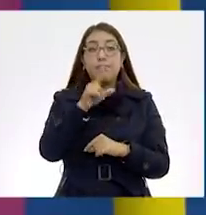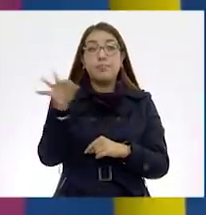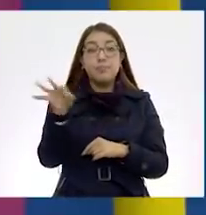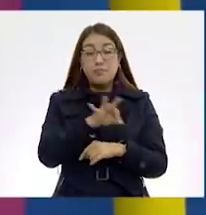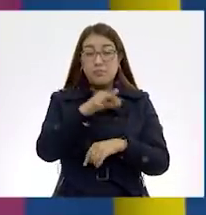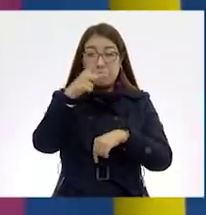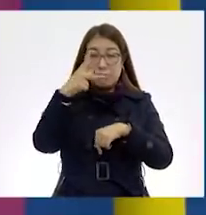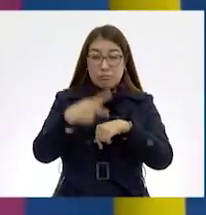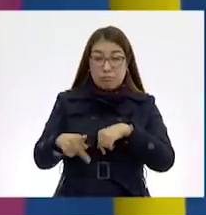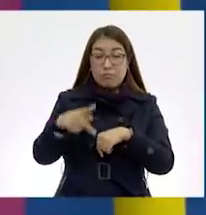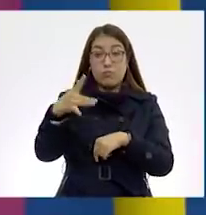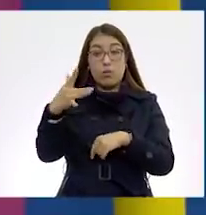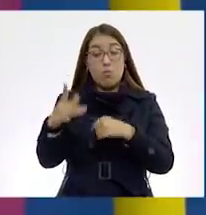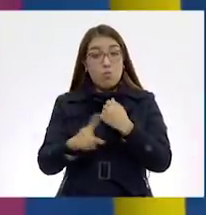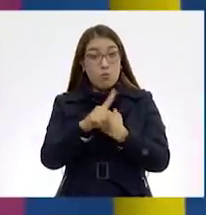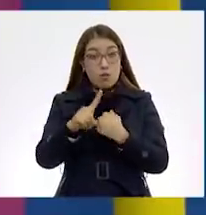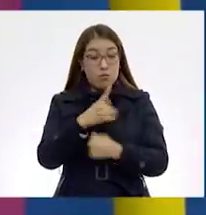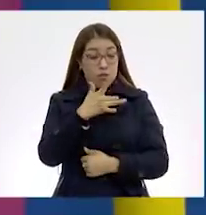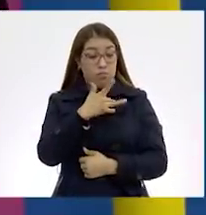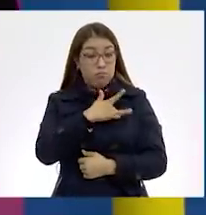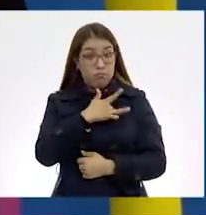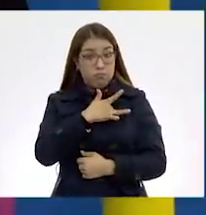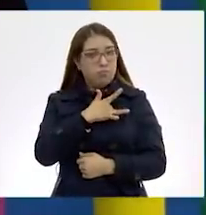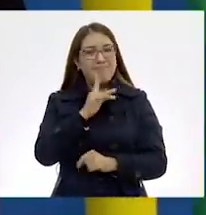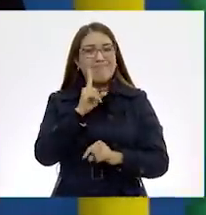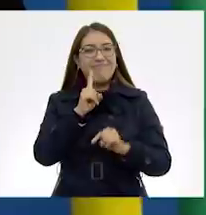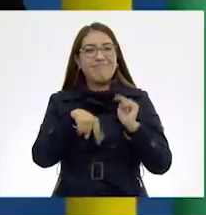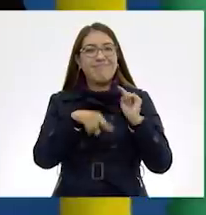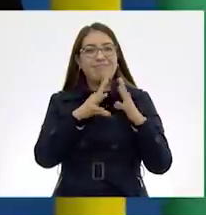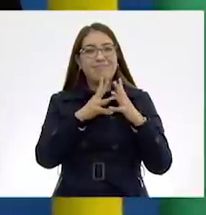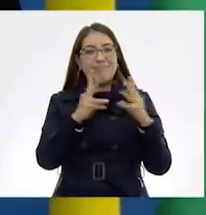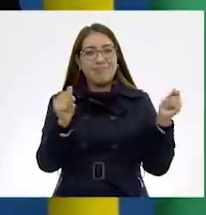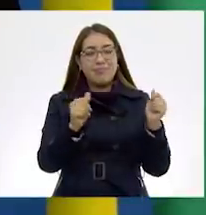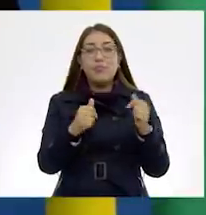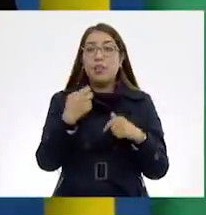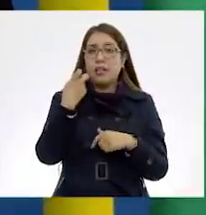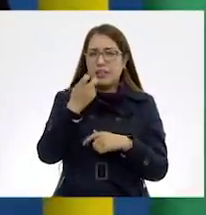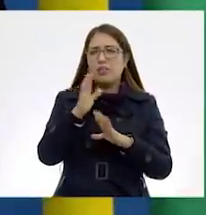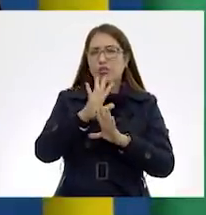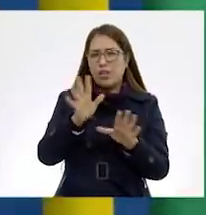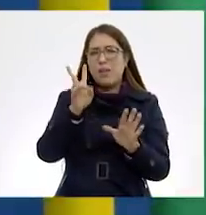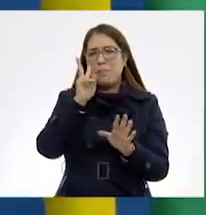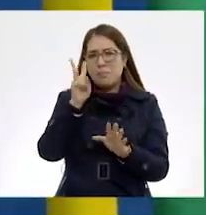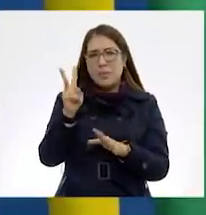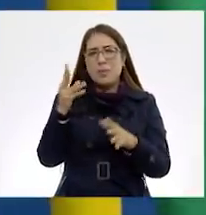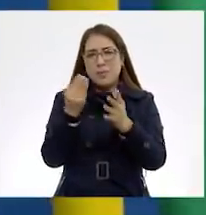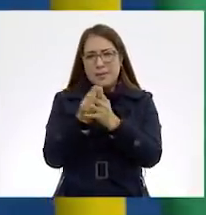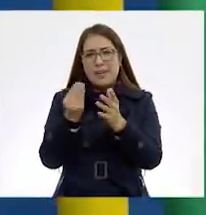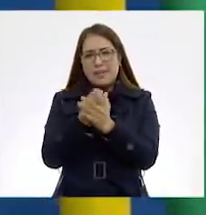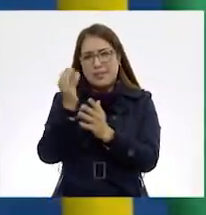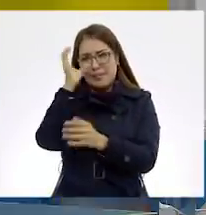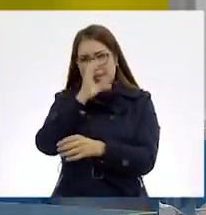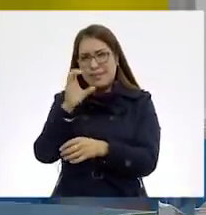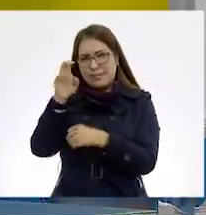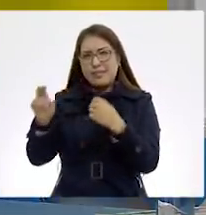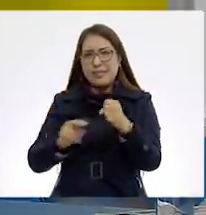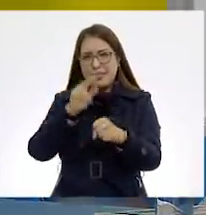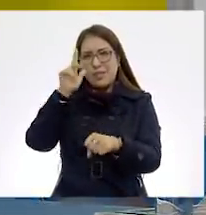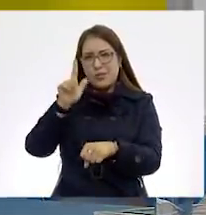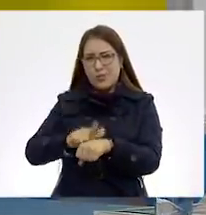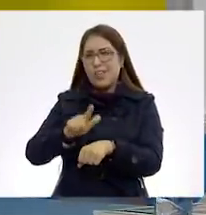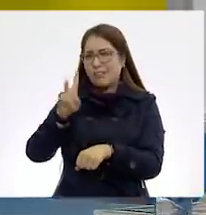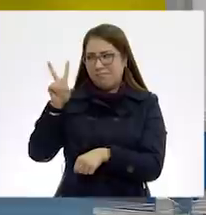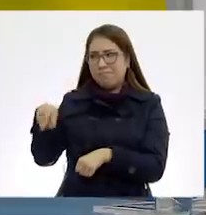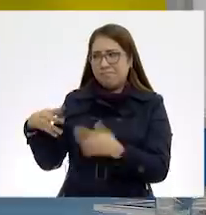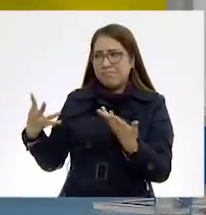problemas cardíacos. Dichos procesos los han visto en la asignatura de Ciencias Naturales. ¡Wow! Sí, la